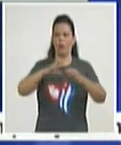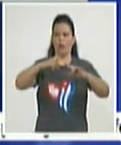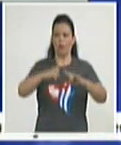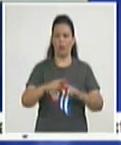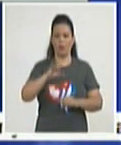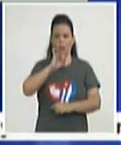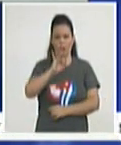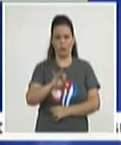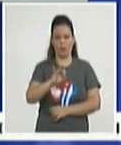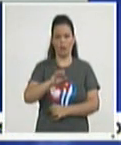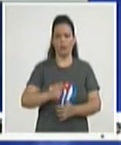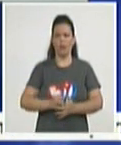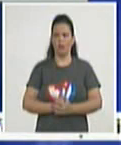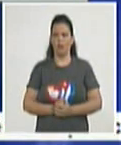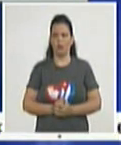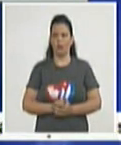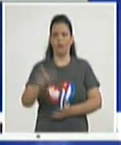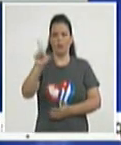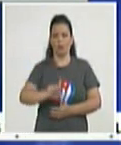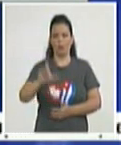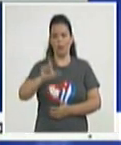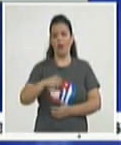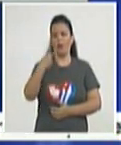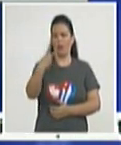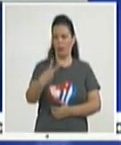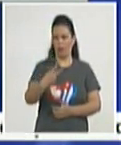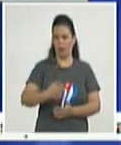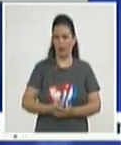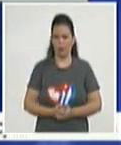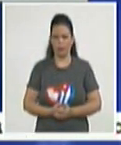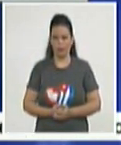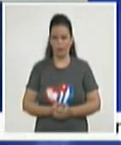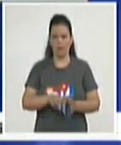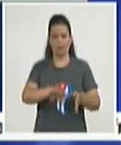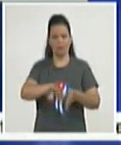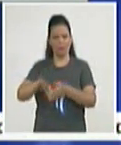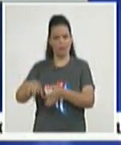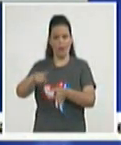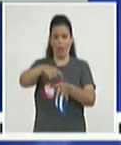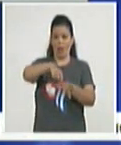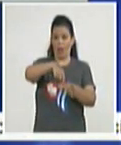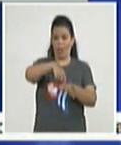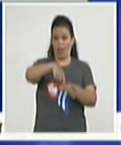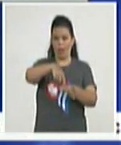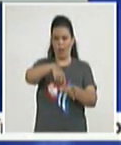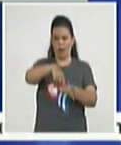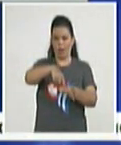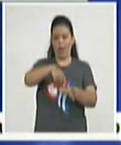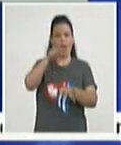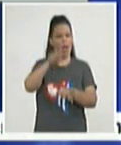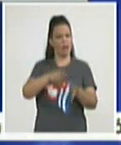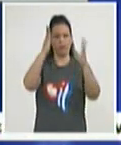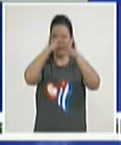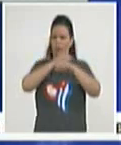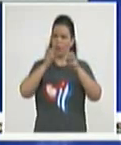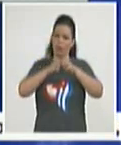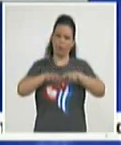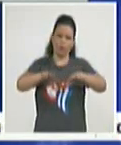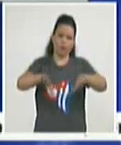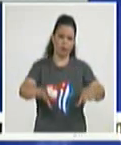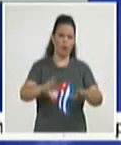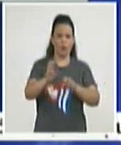Caimanera solo con 2 casos positivos. Y el municipio especial, Isla de la Juventud, sin transmisión autóctona